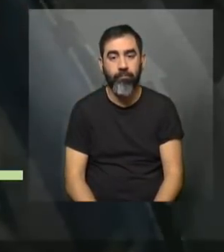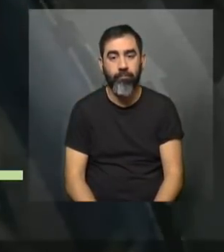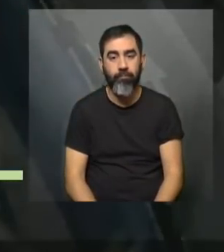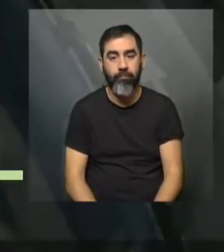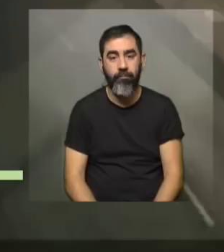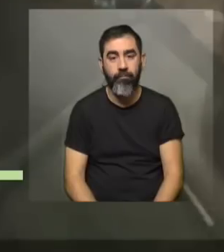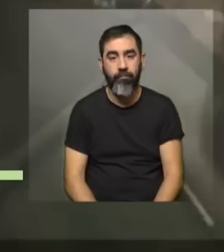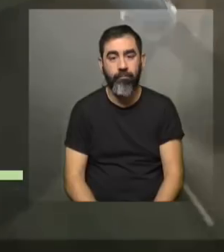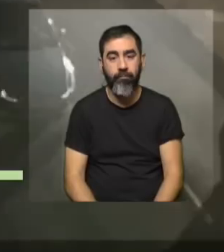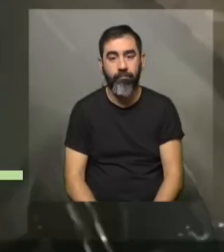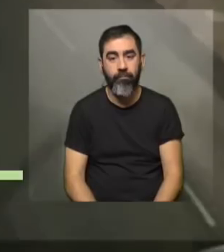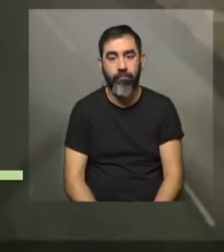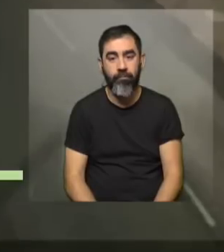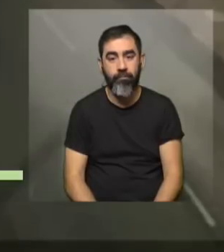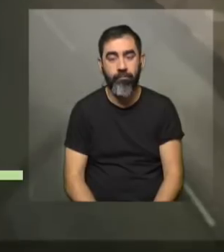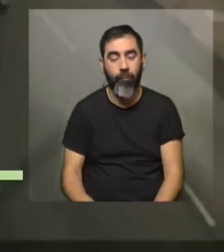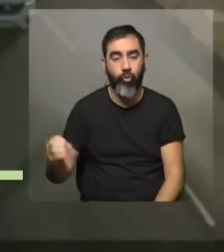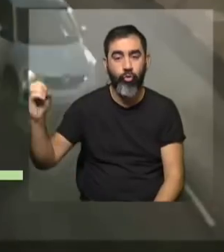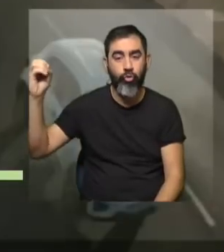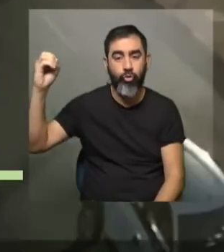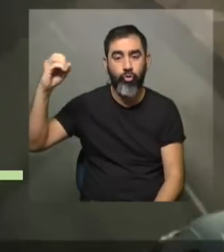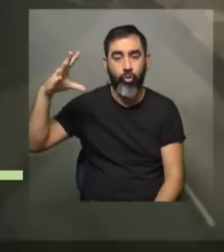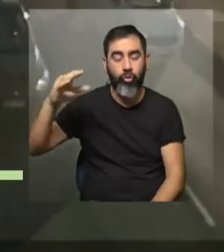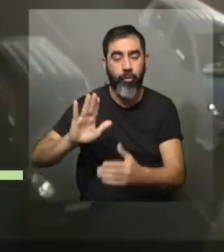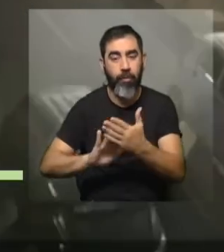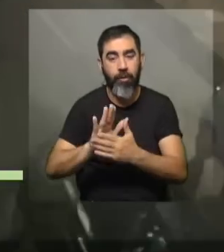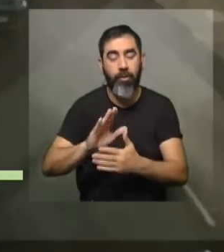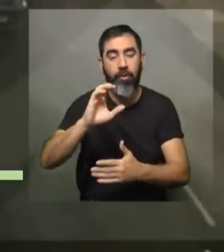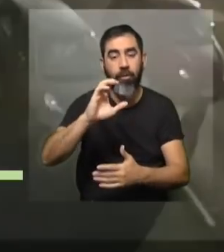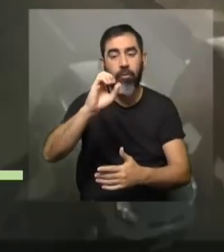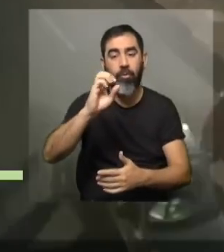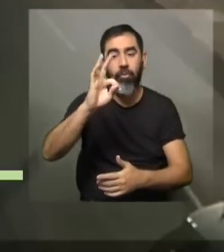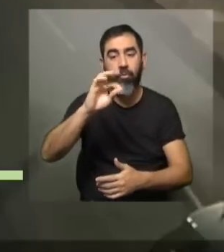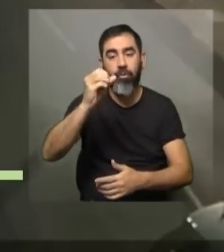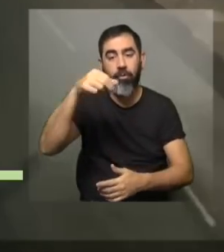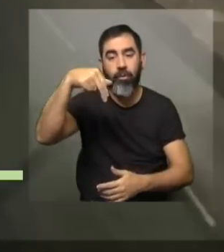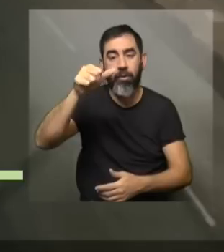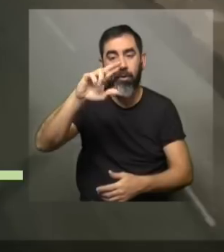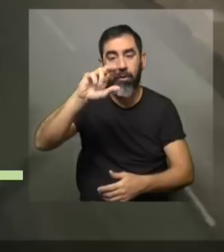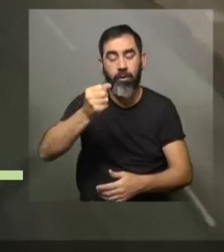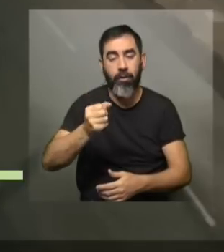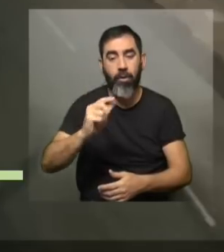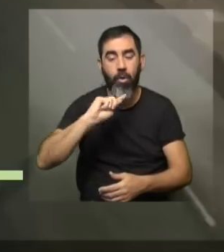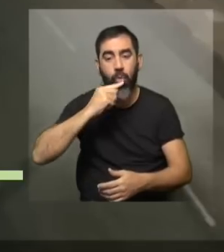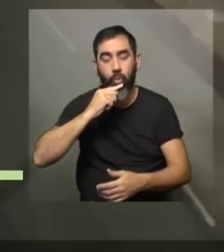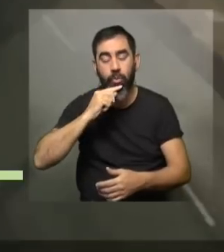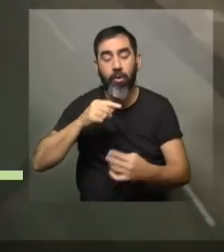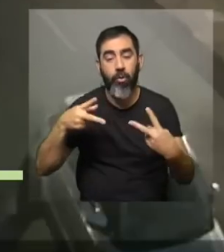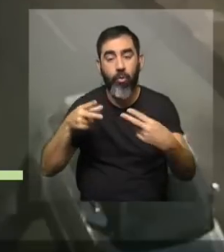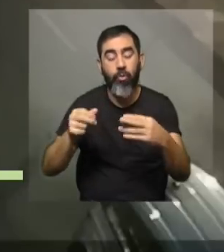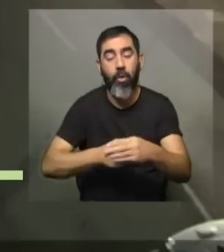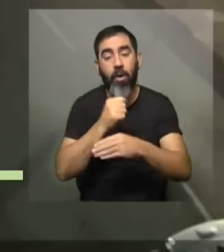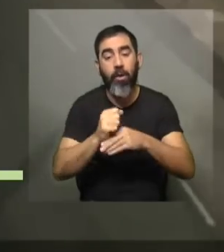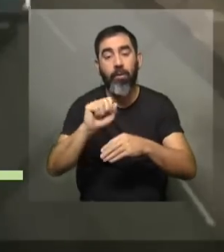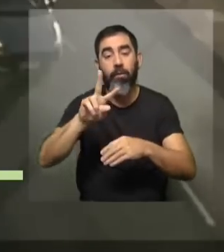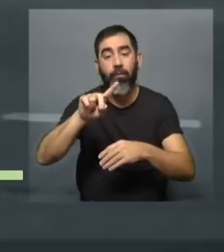mientras vemos esa mañana soleada en las cámaras del cgm costanera cazabo entre continuación Rusia y burdeos cortado hasta el